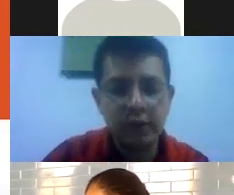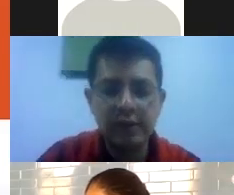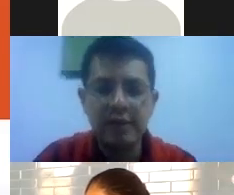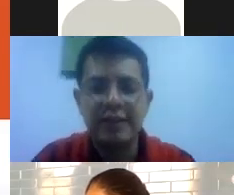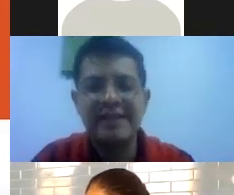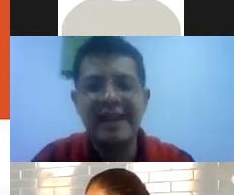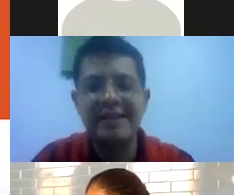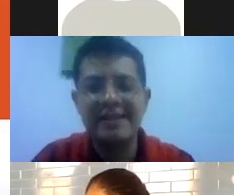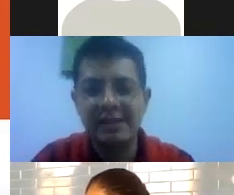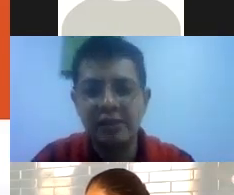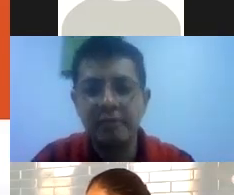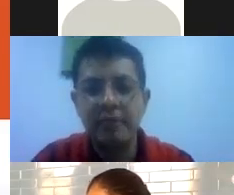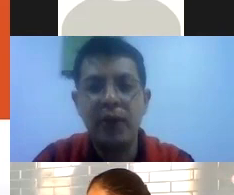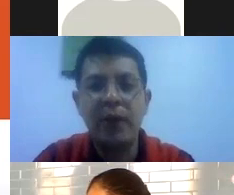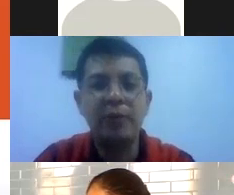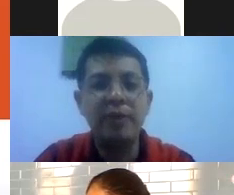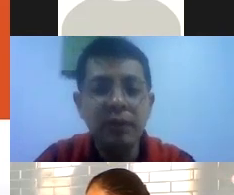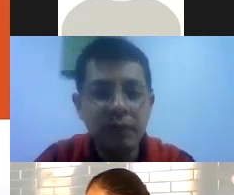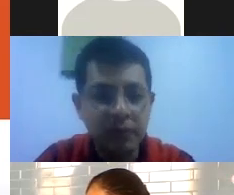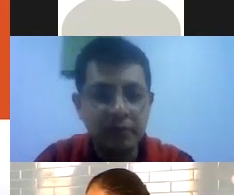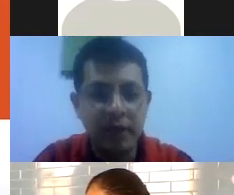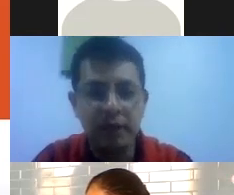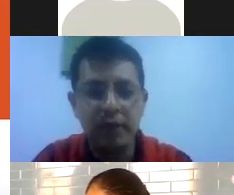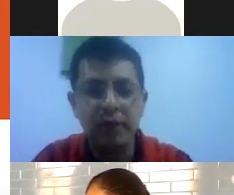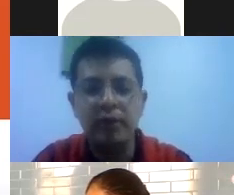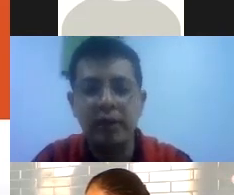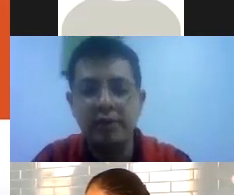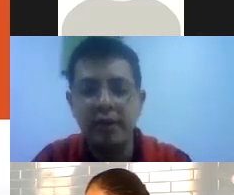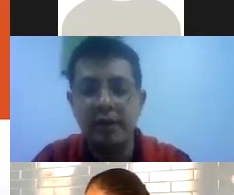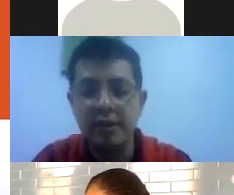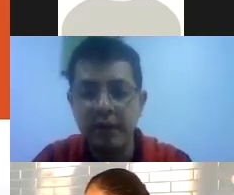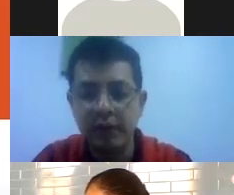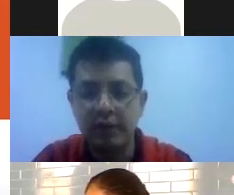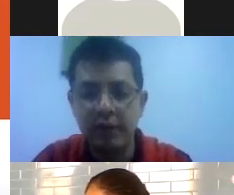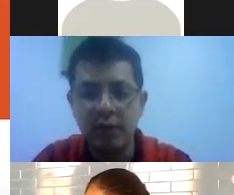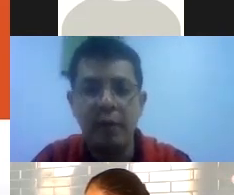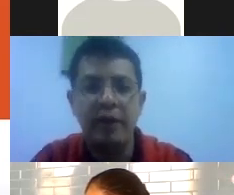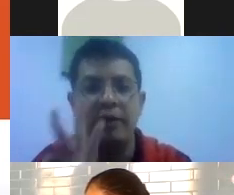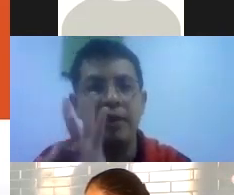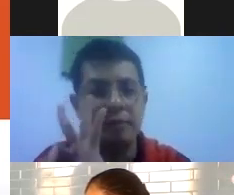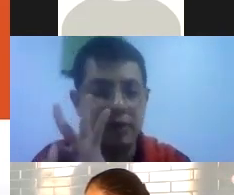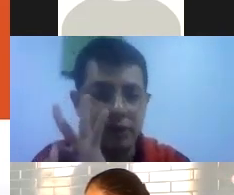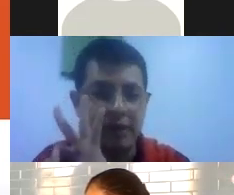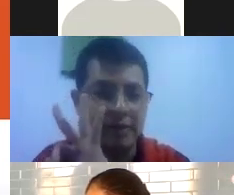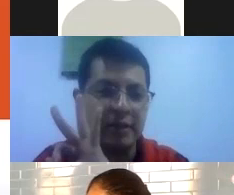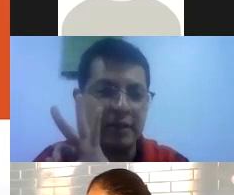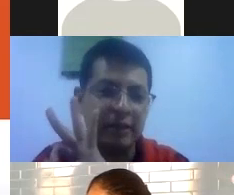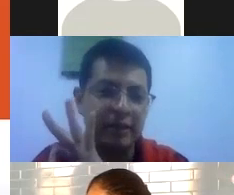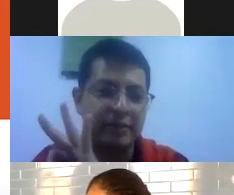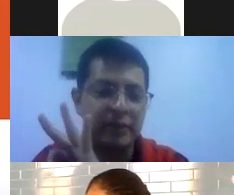tú lo dices, sean 6, pero cuando mínimo para poder ejecutar este método de traslado se ocuparían 3